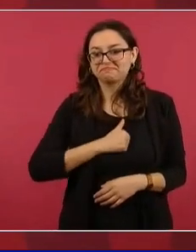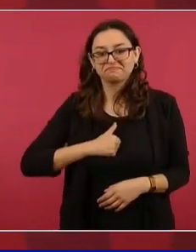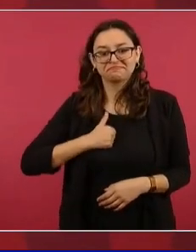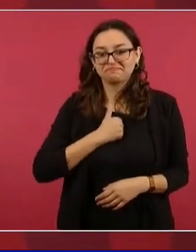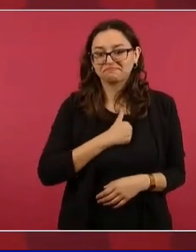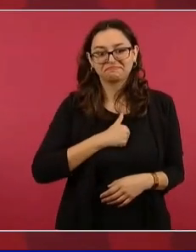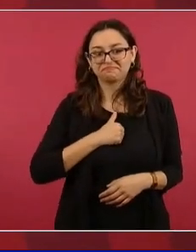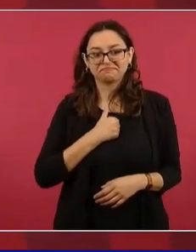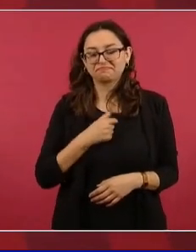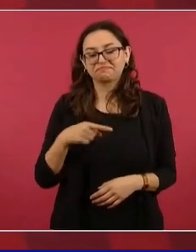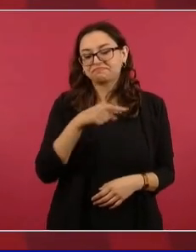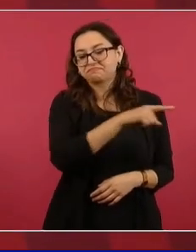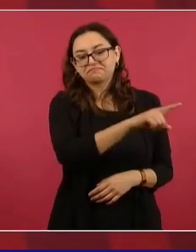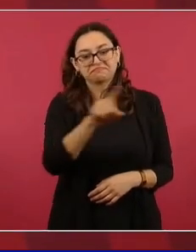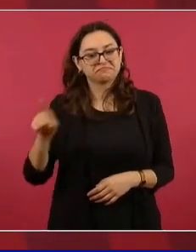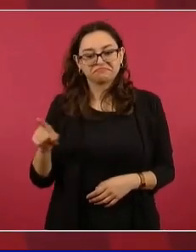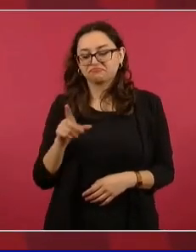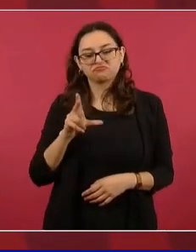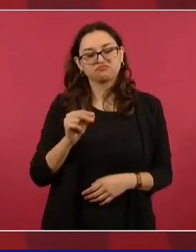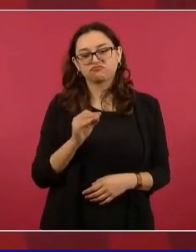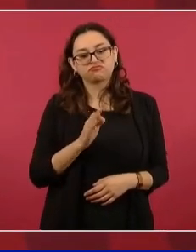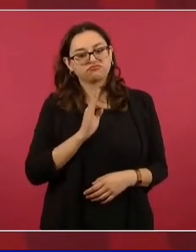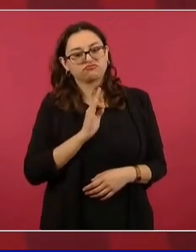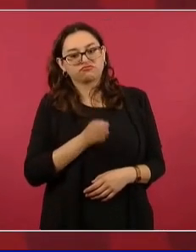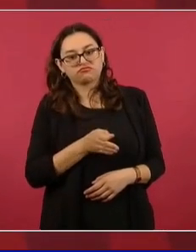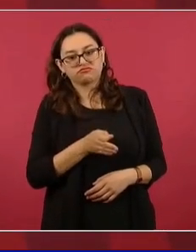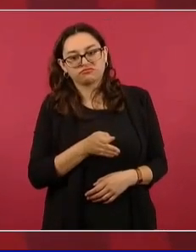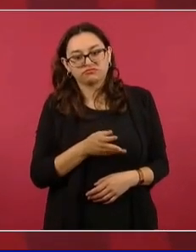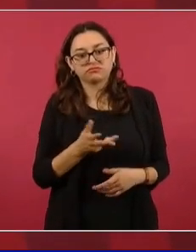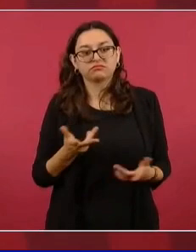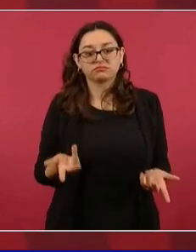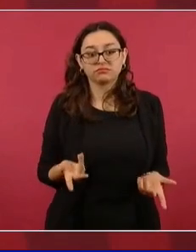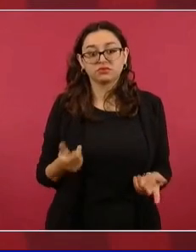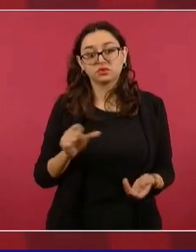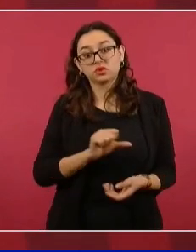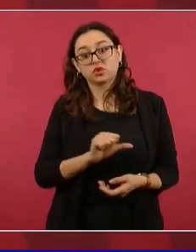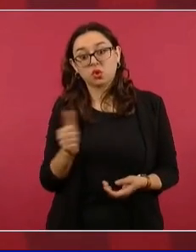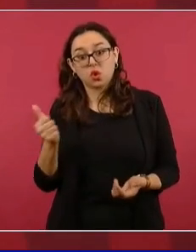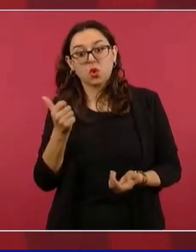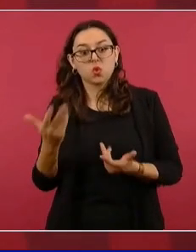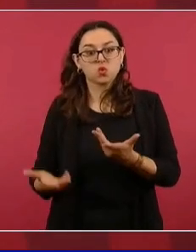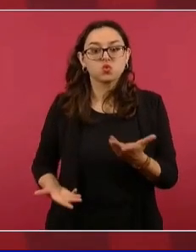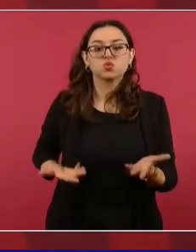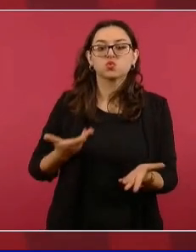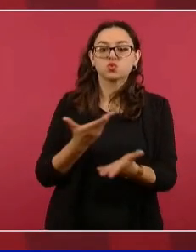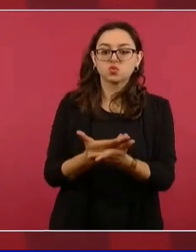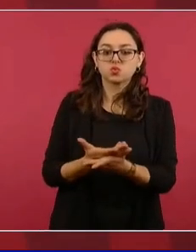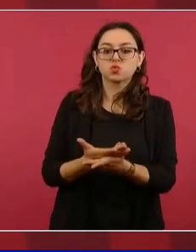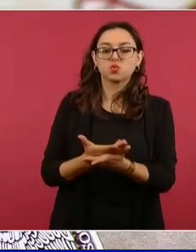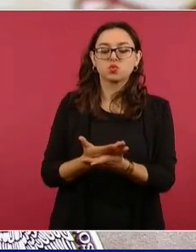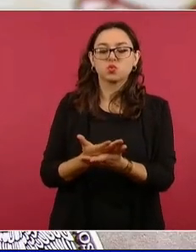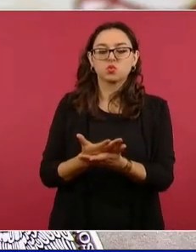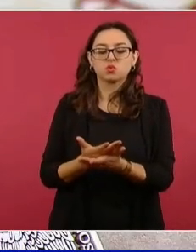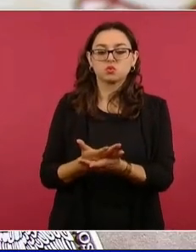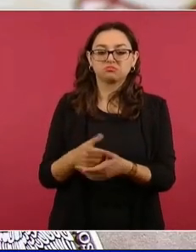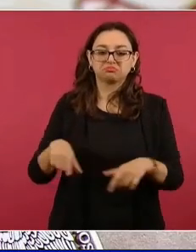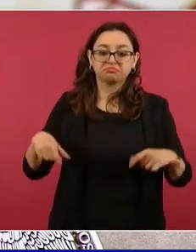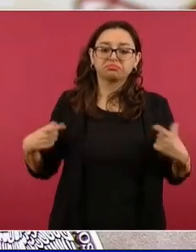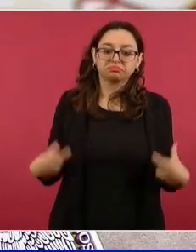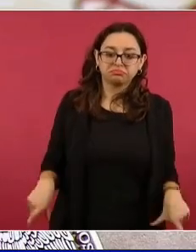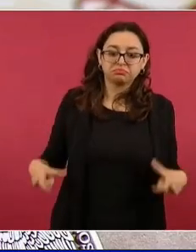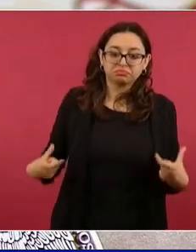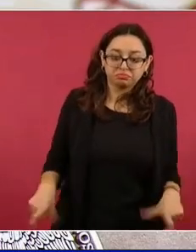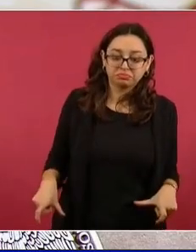privó tampoco esta resolución y ganó otra que había sido impulsada por países de altos